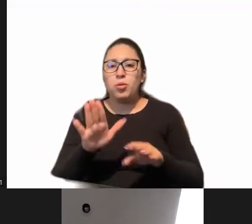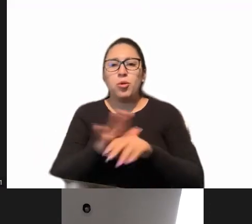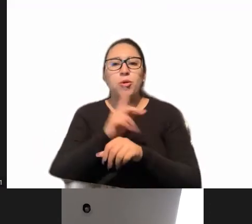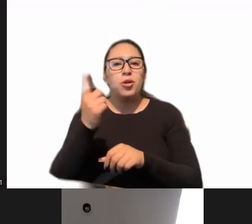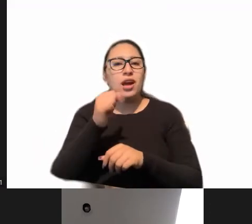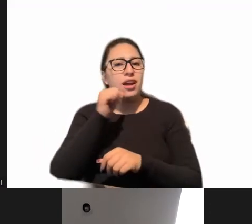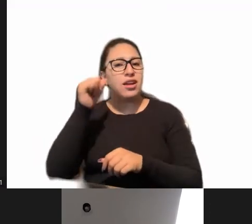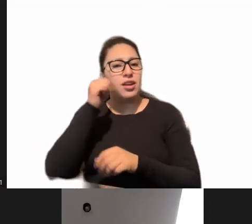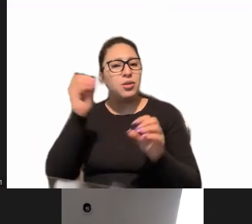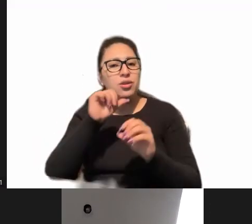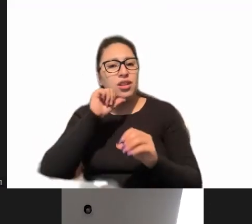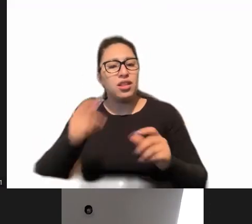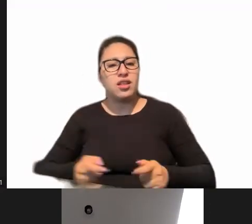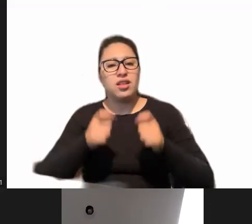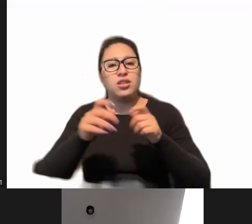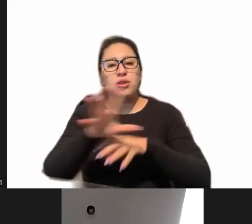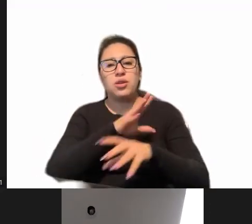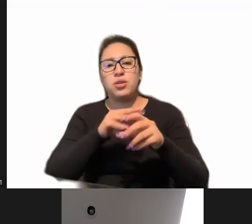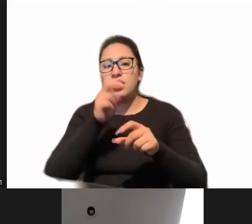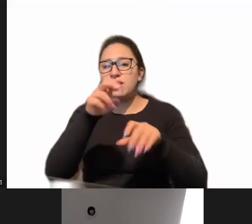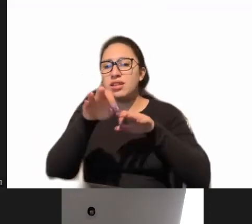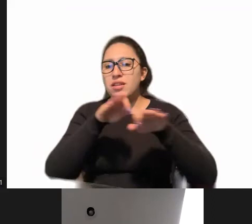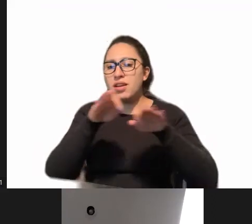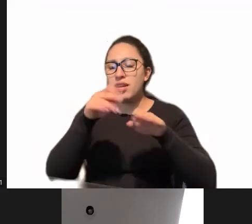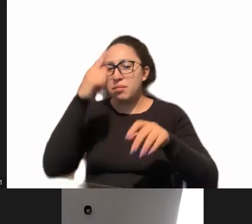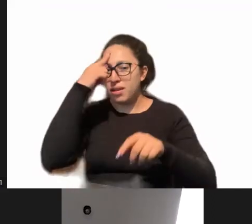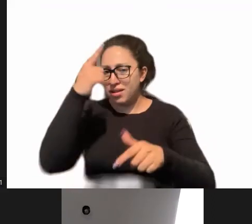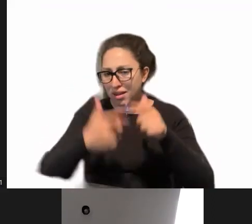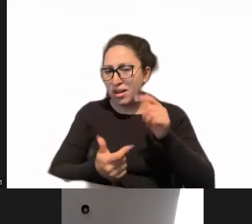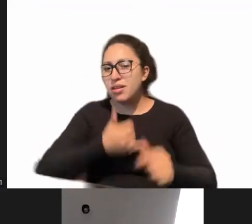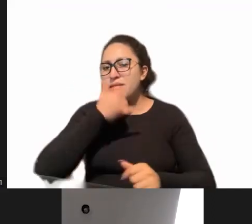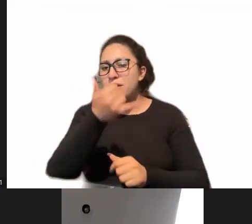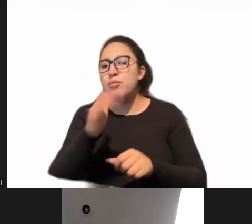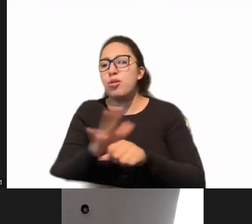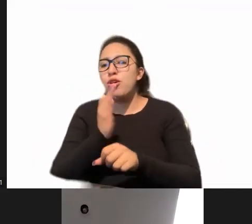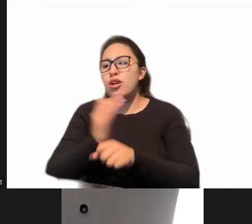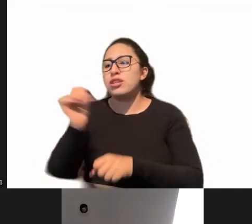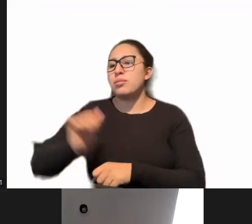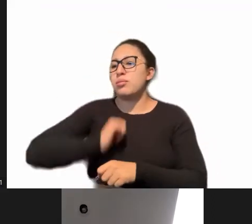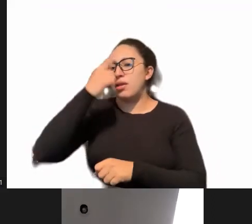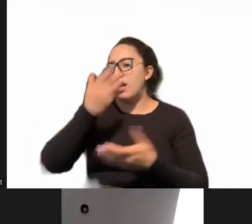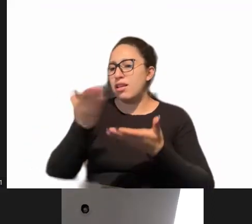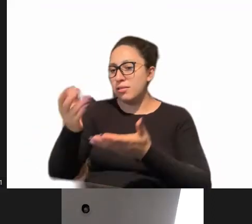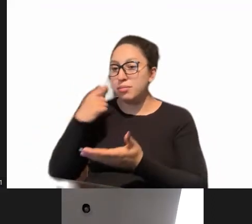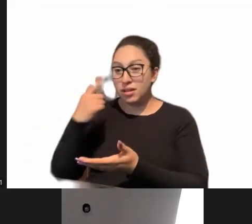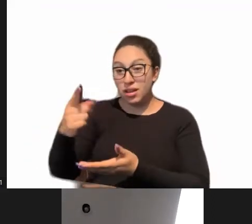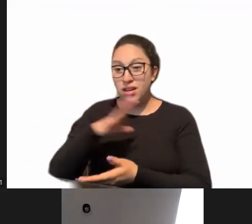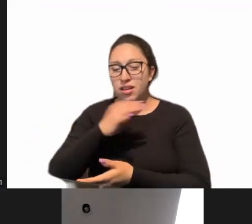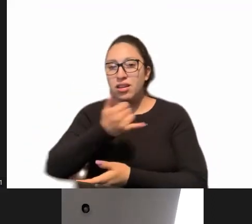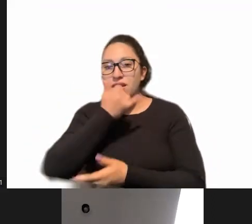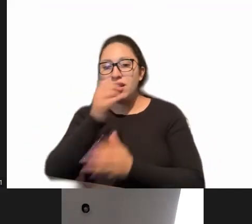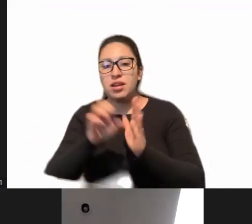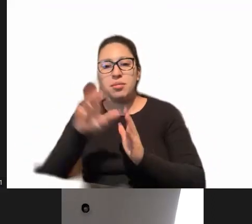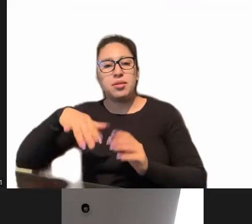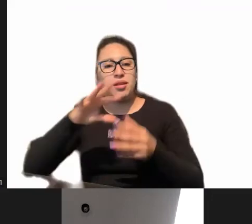dictámenes, que han presentado las iniciativas, y como bien comentaba hace un momento la diputada Valeria, pues han